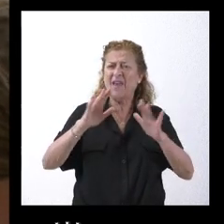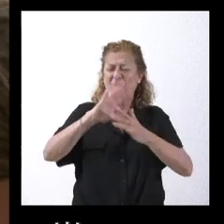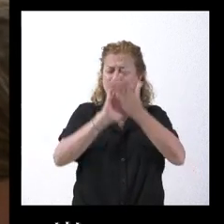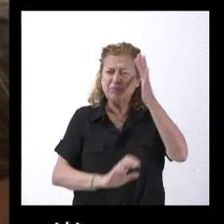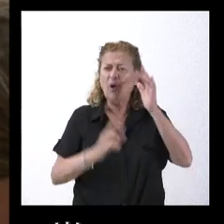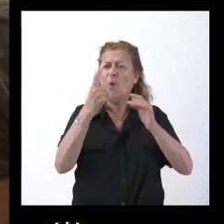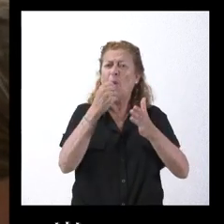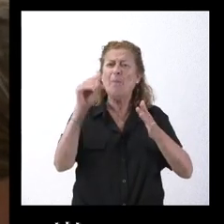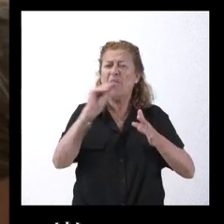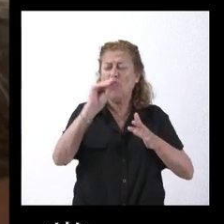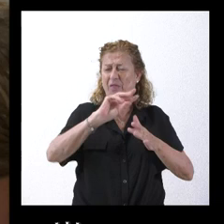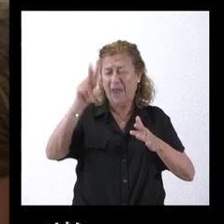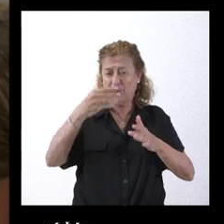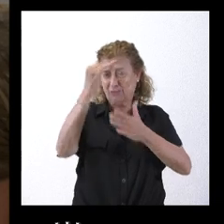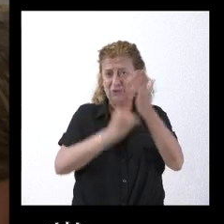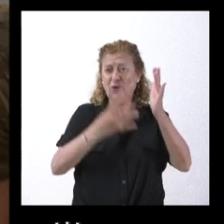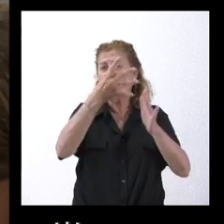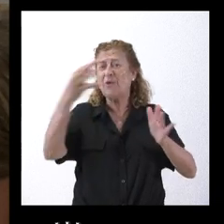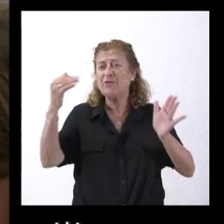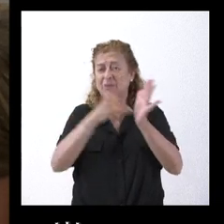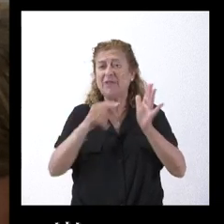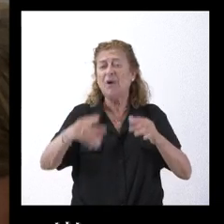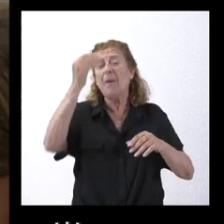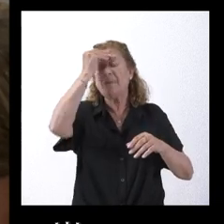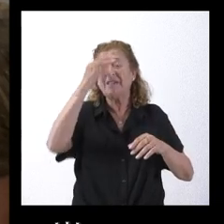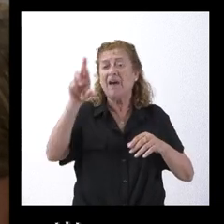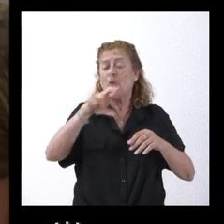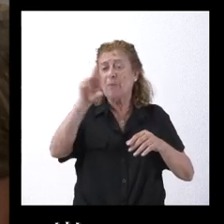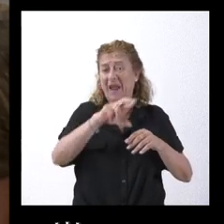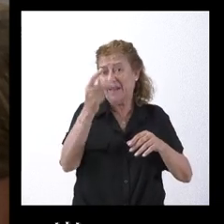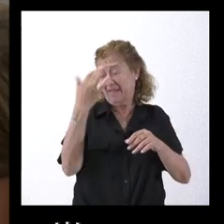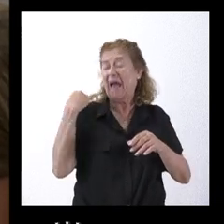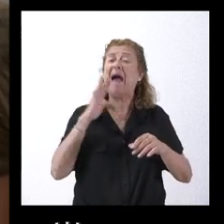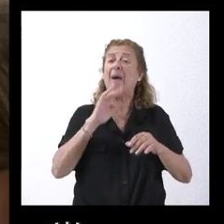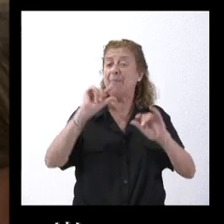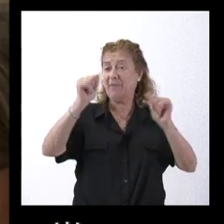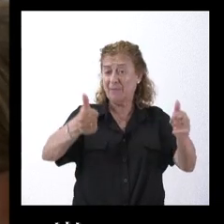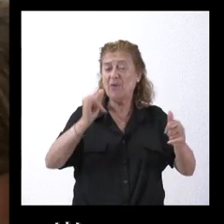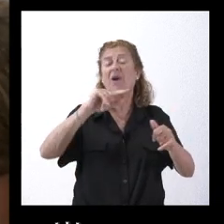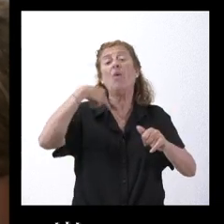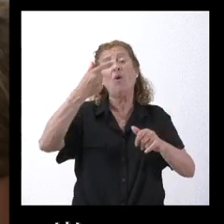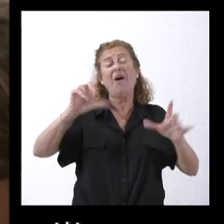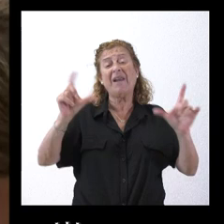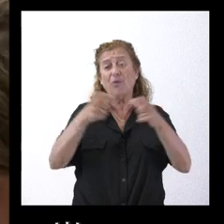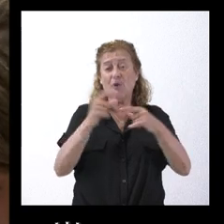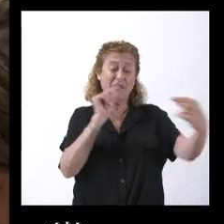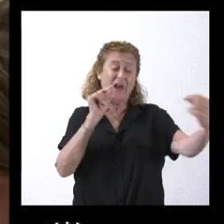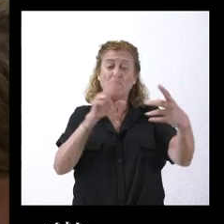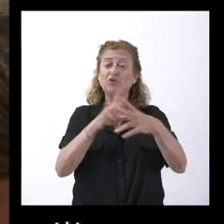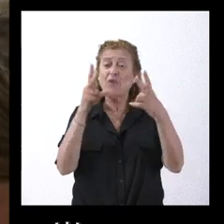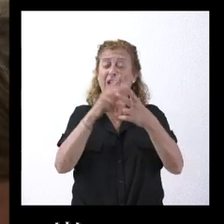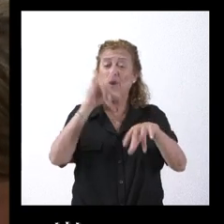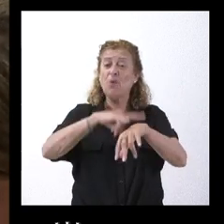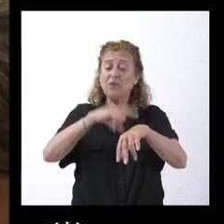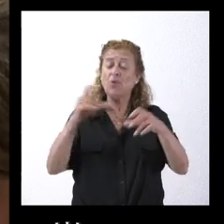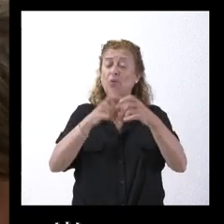euros a los 400.000. No sé si la idea es recuperar esa cantidad inicial. Y luego, tras la reunión del diálogo social del lunes, no sé si la Junta y el presidente